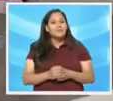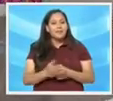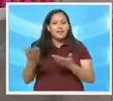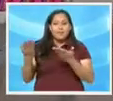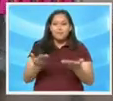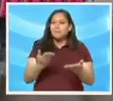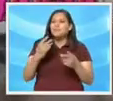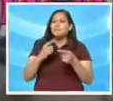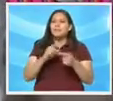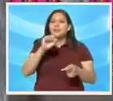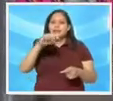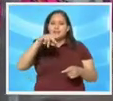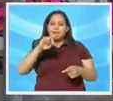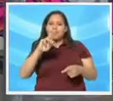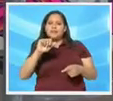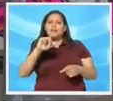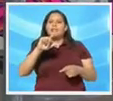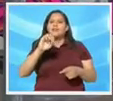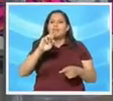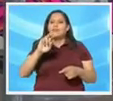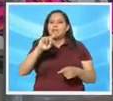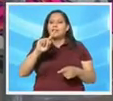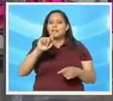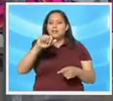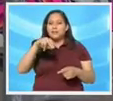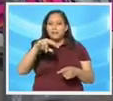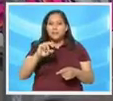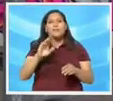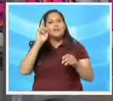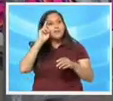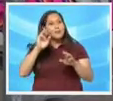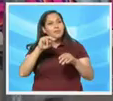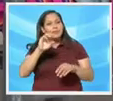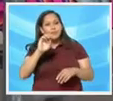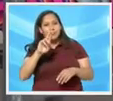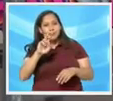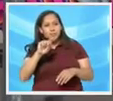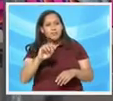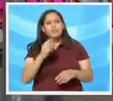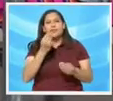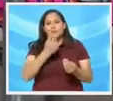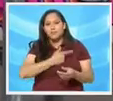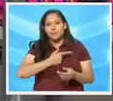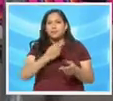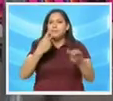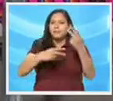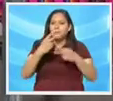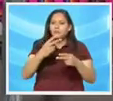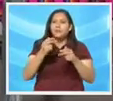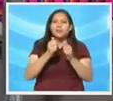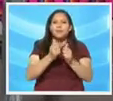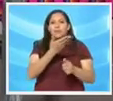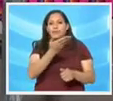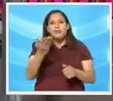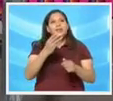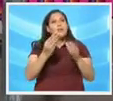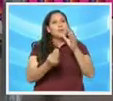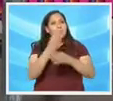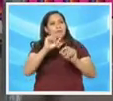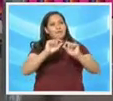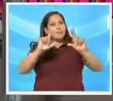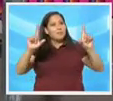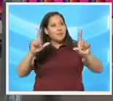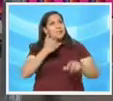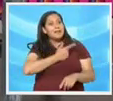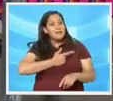Y esta mañana nos acompaña Sandra Lorenzano. ¿Cómo estás? Bienvenida. Hola, Norberto, qué gusto estar con todos ustedes y estrenando cortinilla. ¿Te Qué gustó? padre.